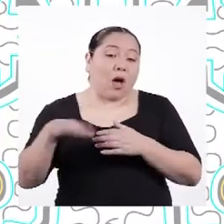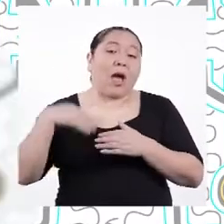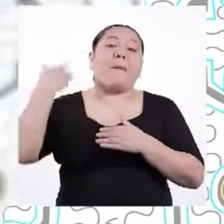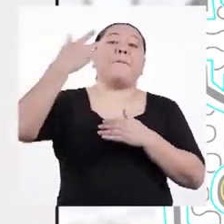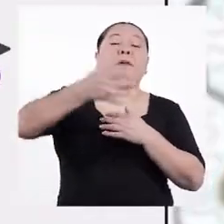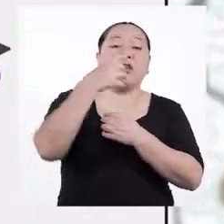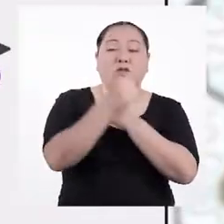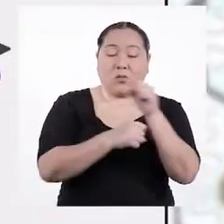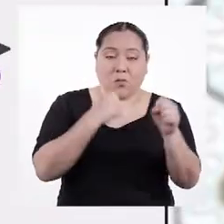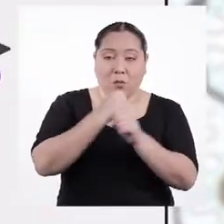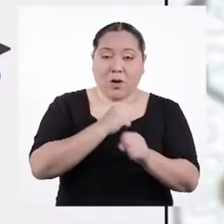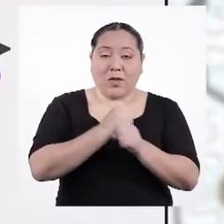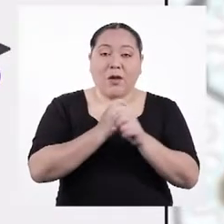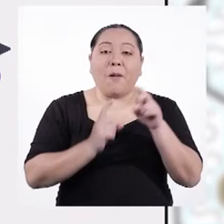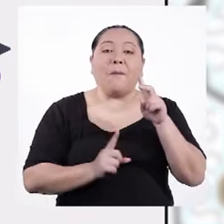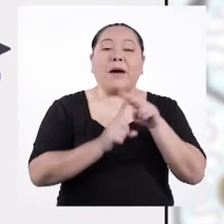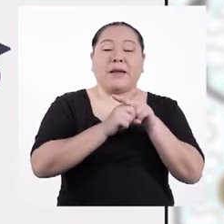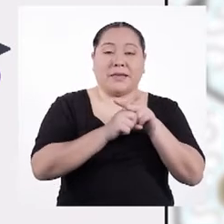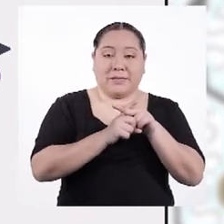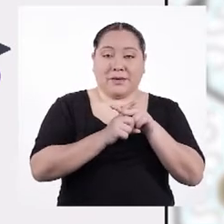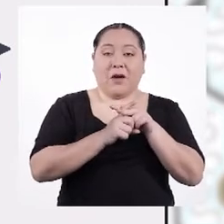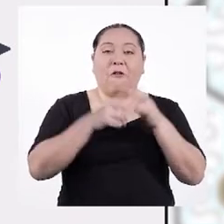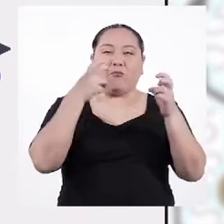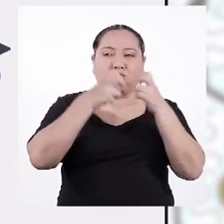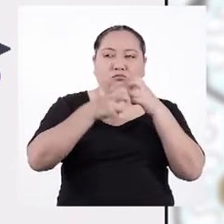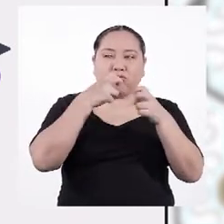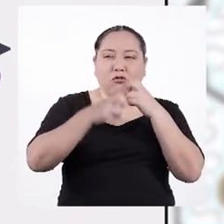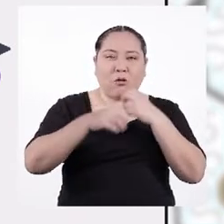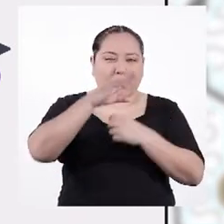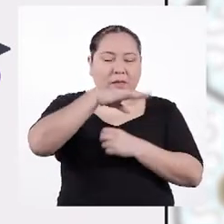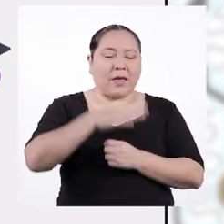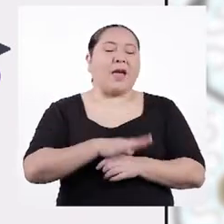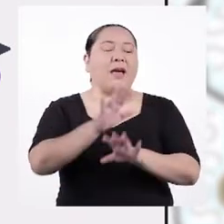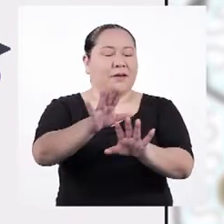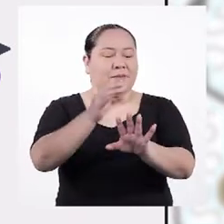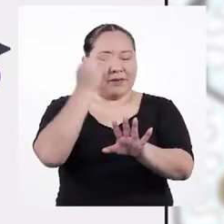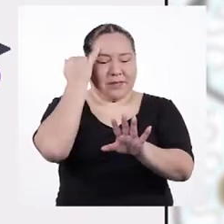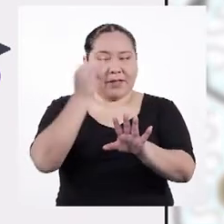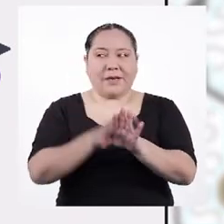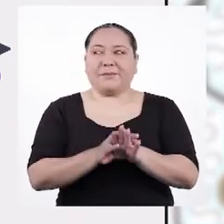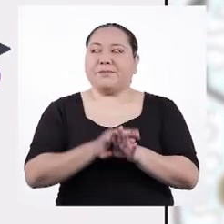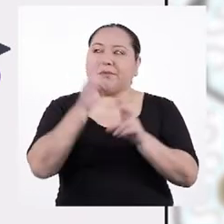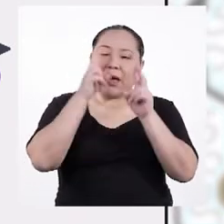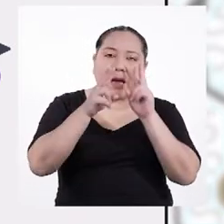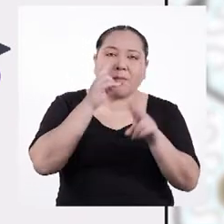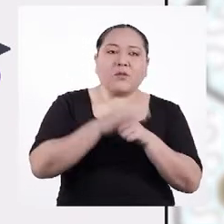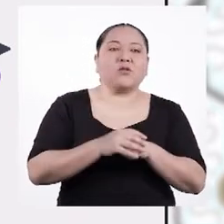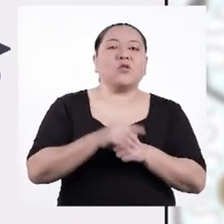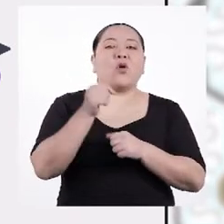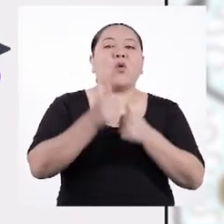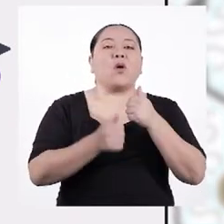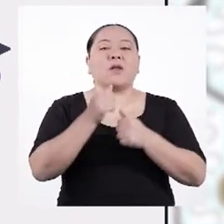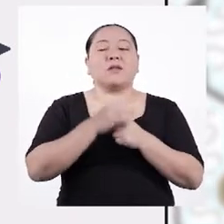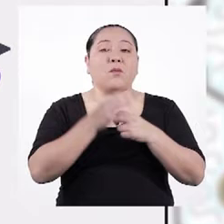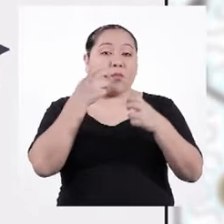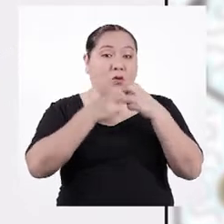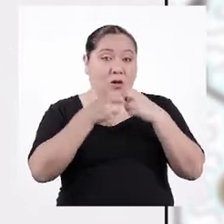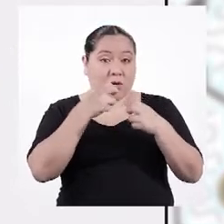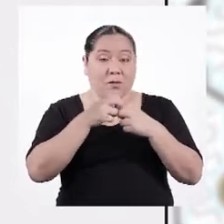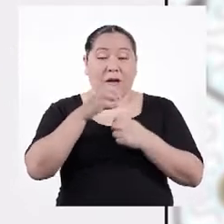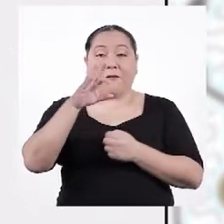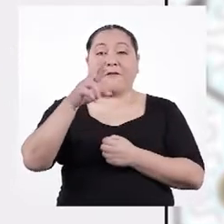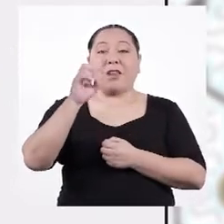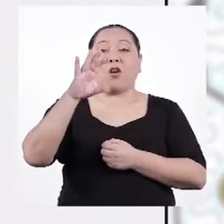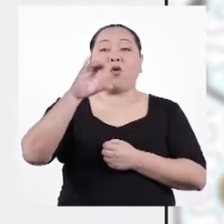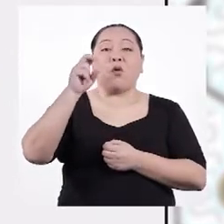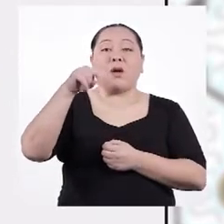del niño. Les propongo algo. Calculemos primero la frecuencia relativa considerando los últimos 5 años, o